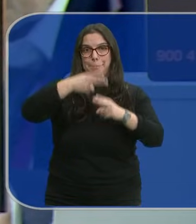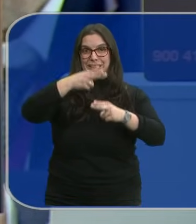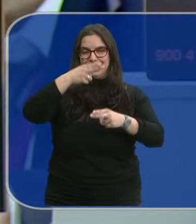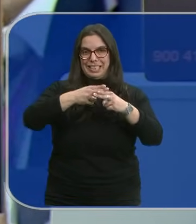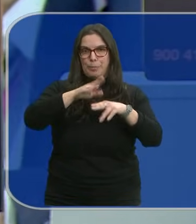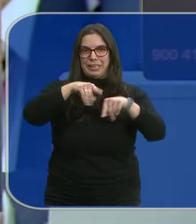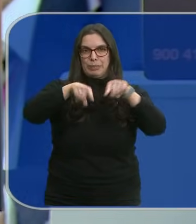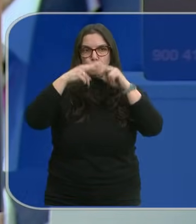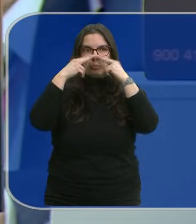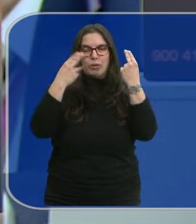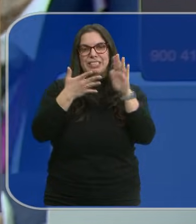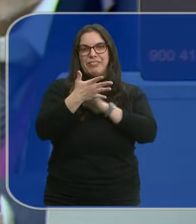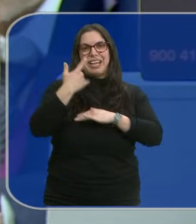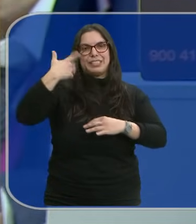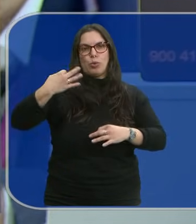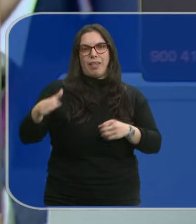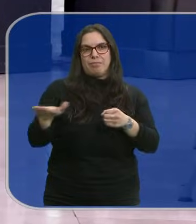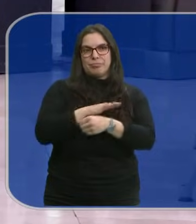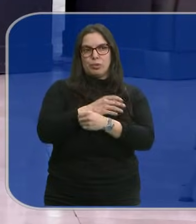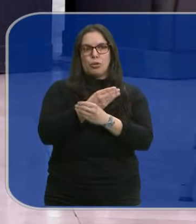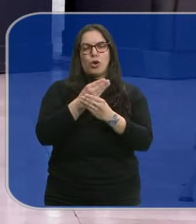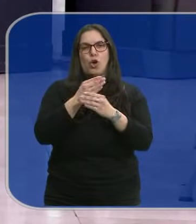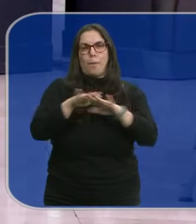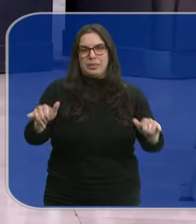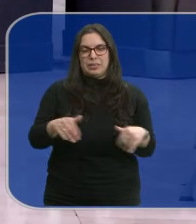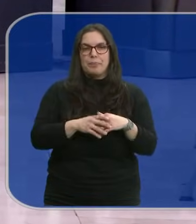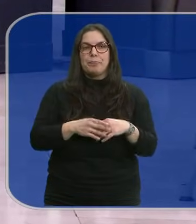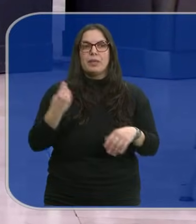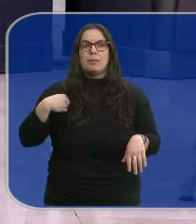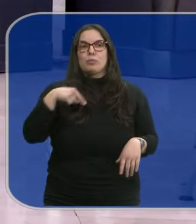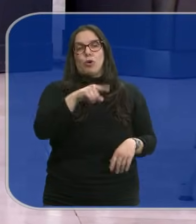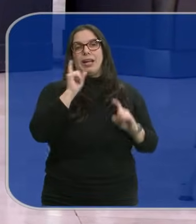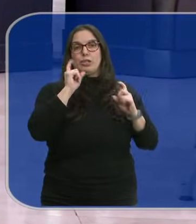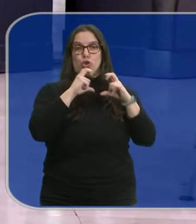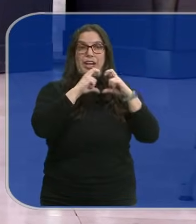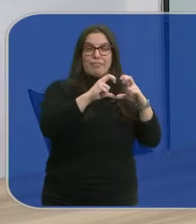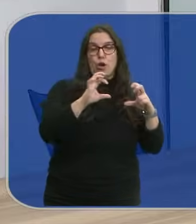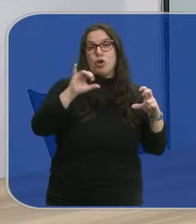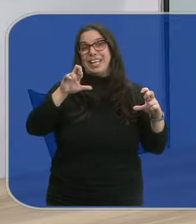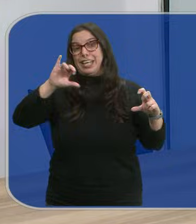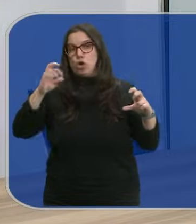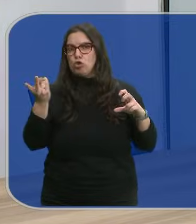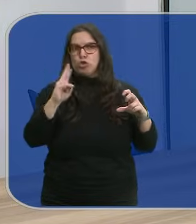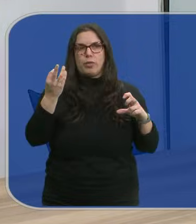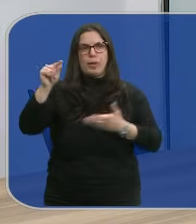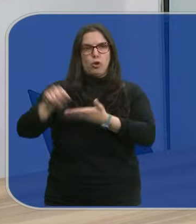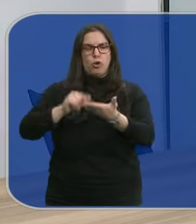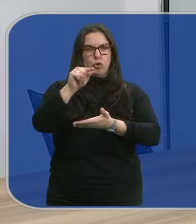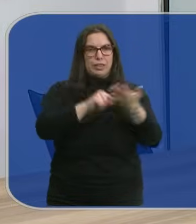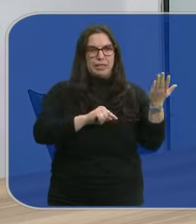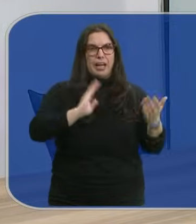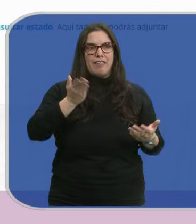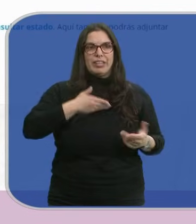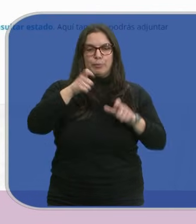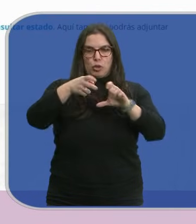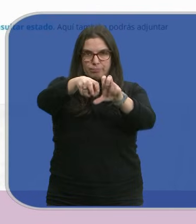transporte público, garantiza las indemnizaciones a las víctimas. Lo tiene que contratar el operador, en este caso Renfe o Irio, y únicamente indemniza los daños corporales